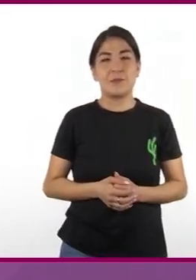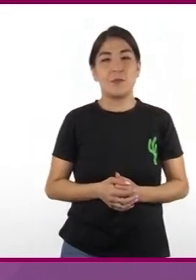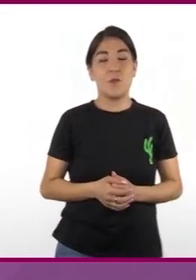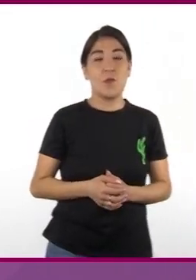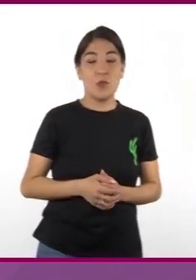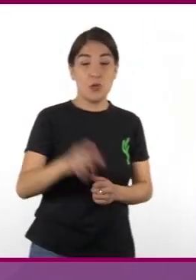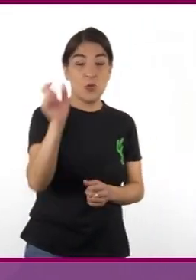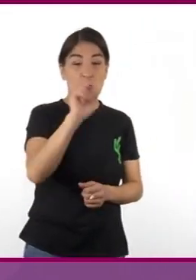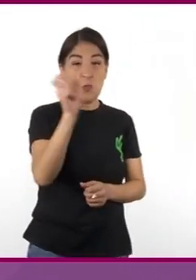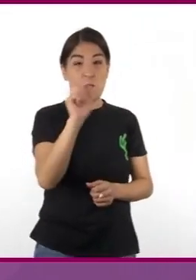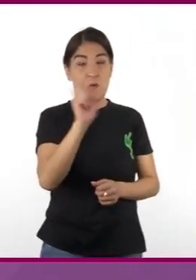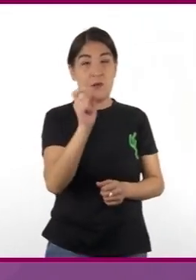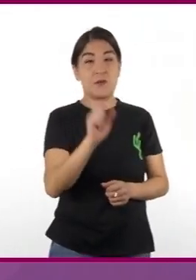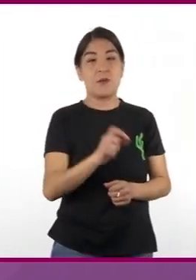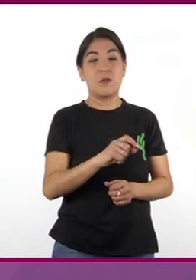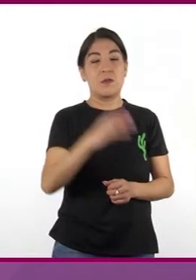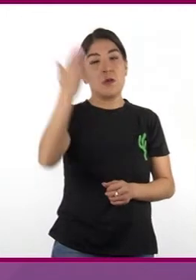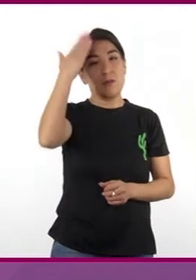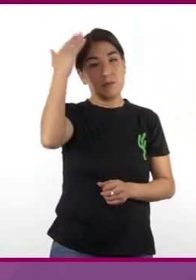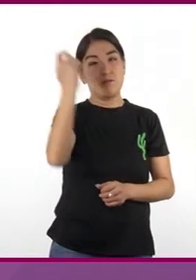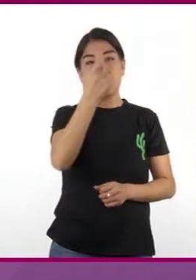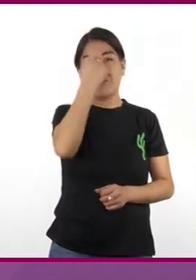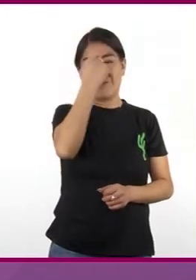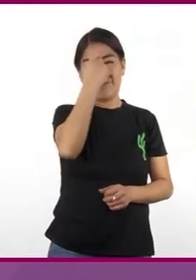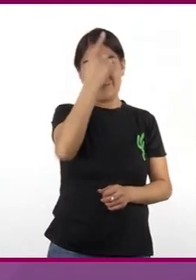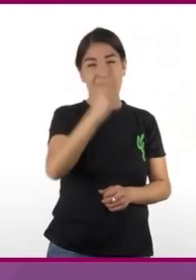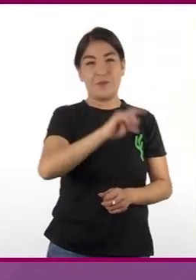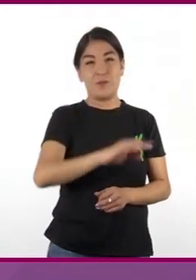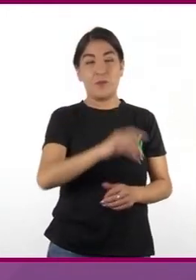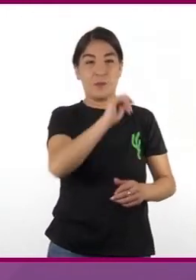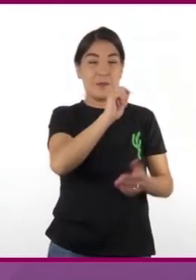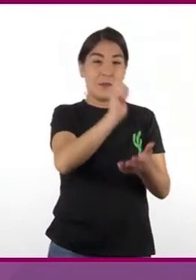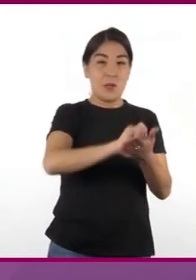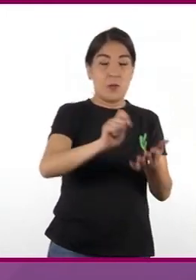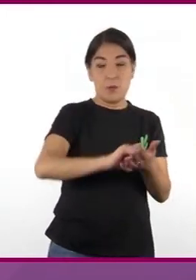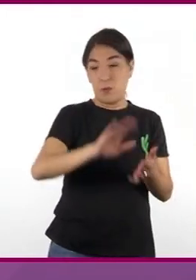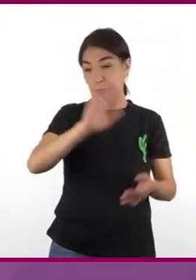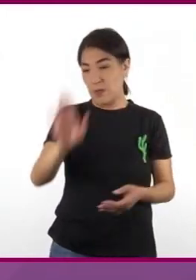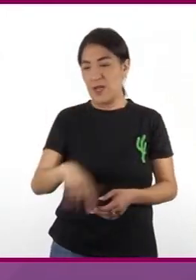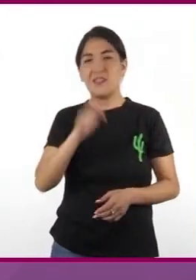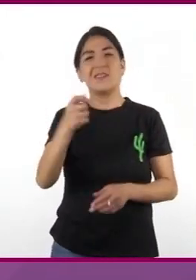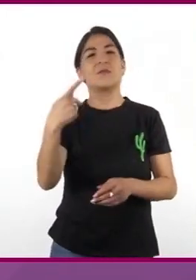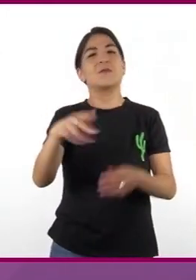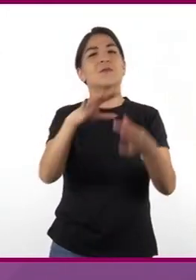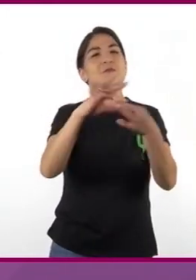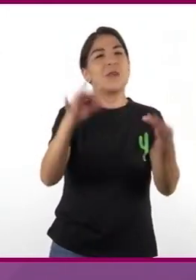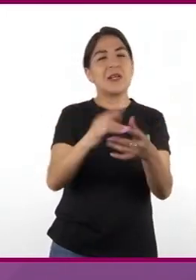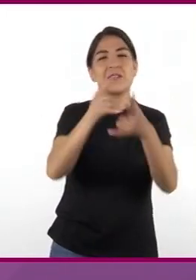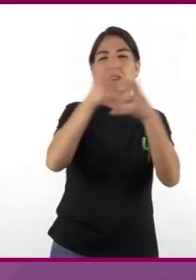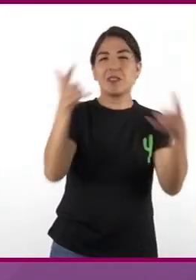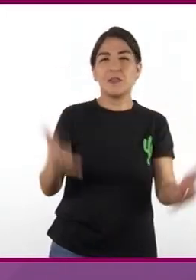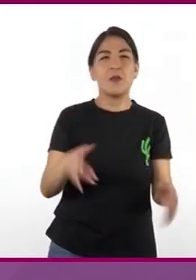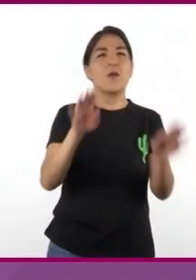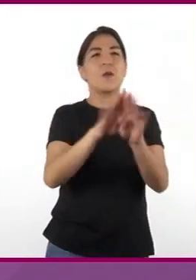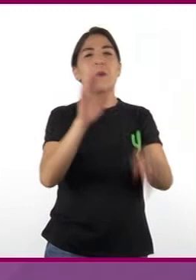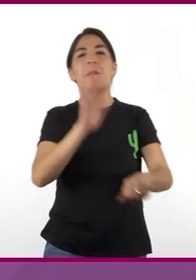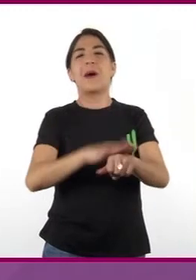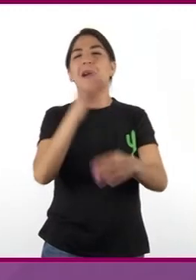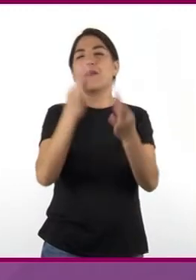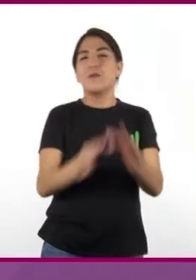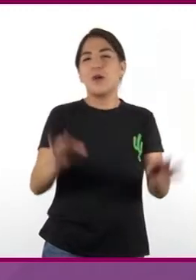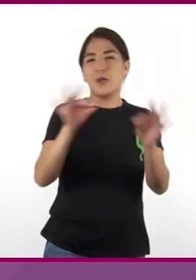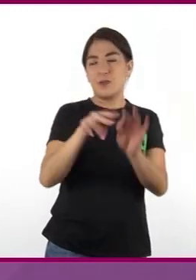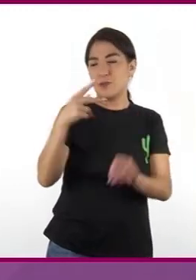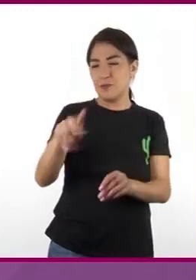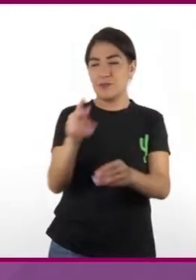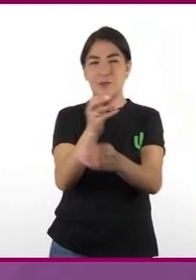está muerto, el prólogo incluye un resumen de su vida, destacando muchas veces los momentos más importantes de su